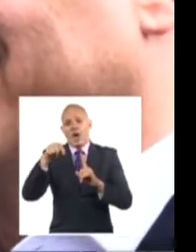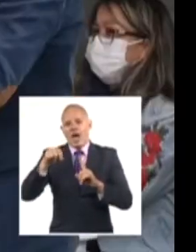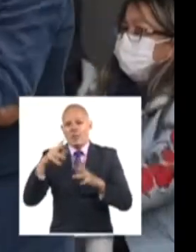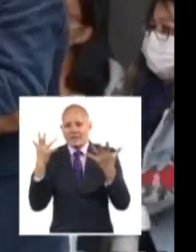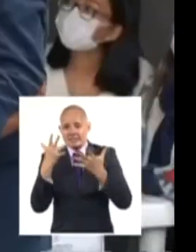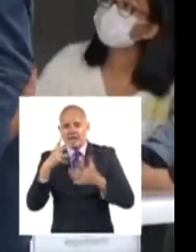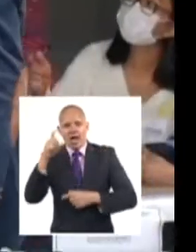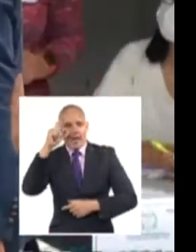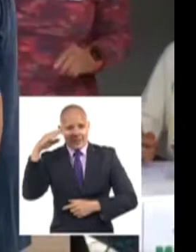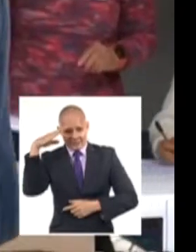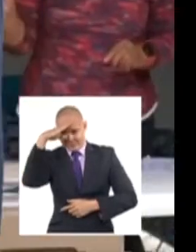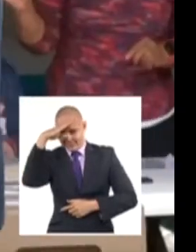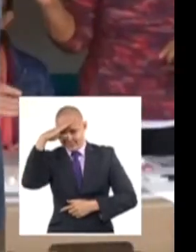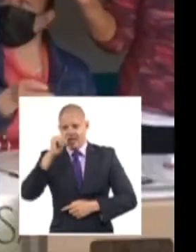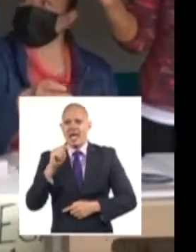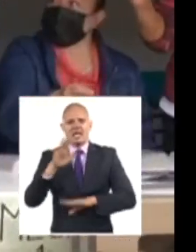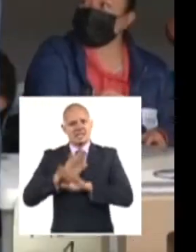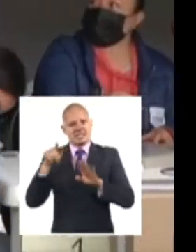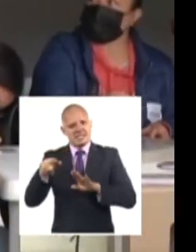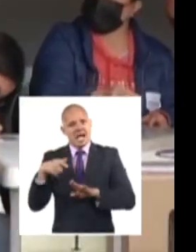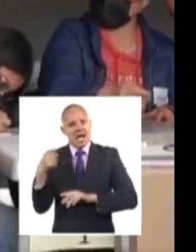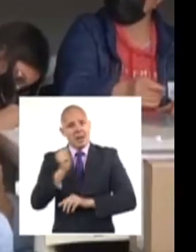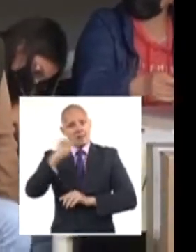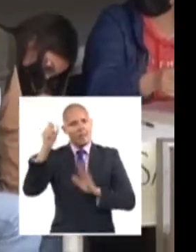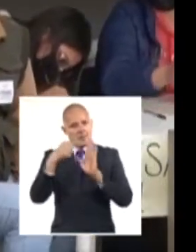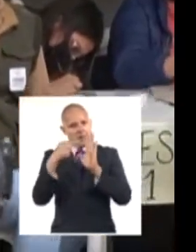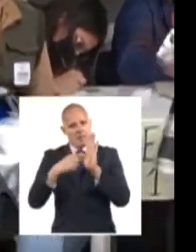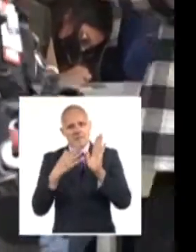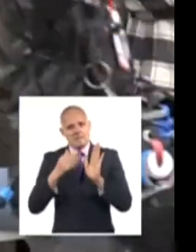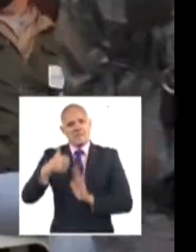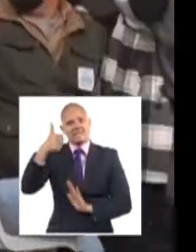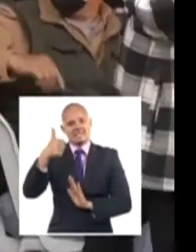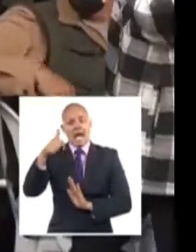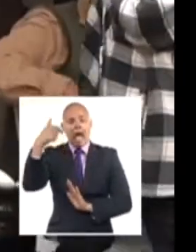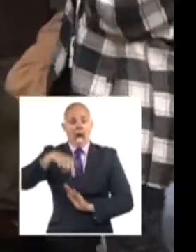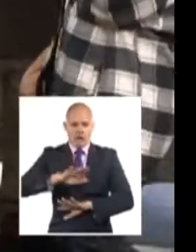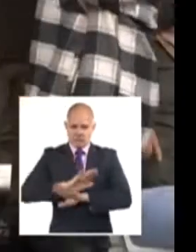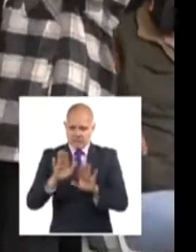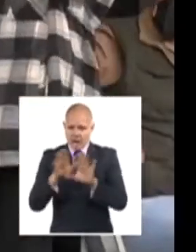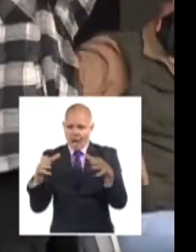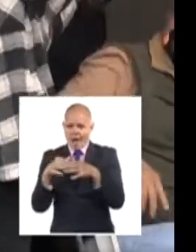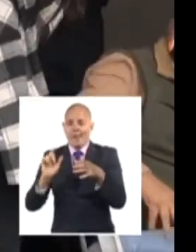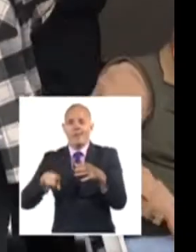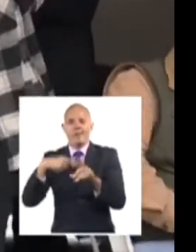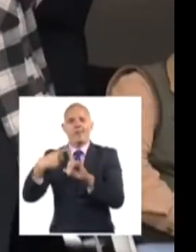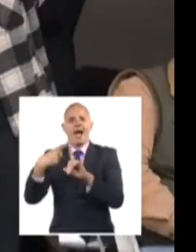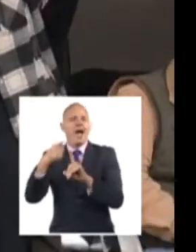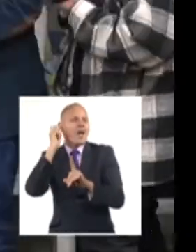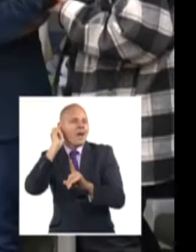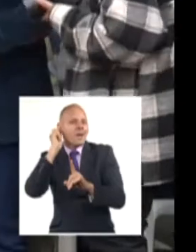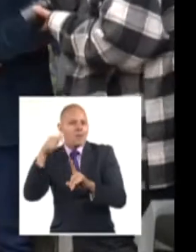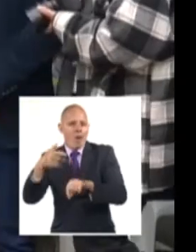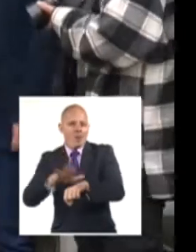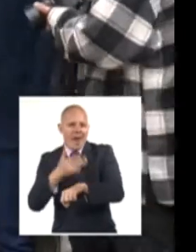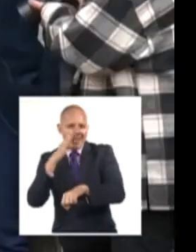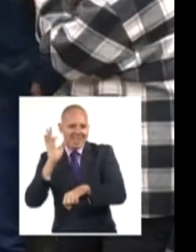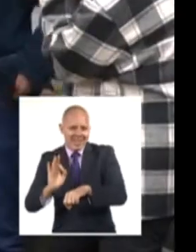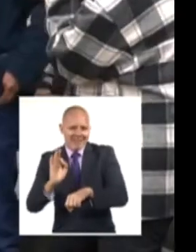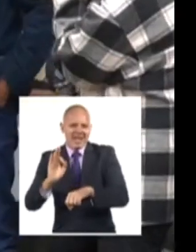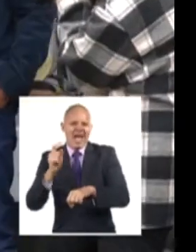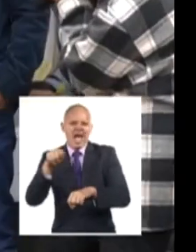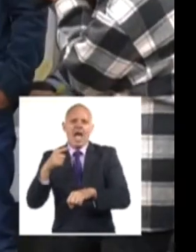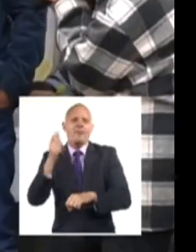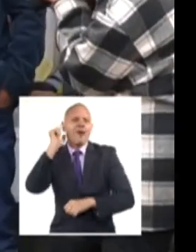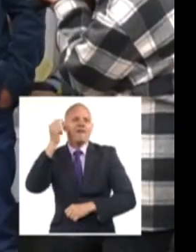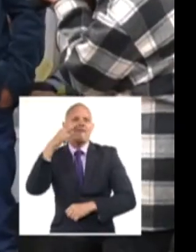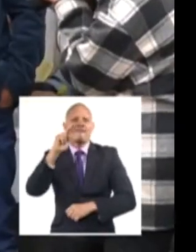el pacto histórico la coalición que encabezan petro y la candidata a la vicepresidencia francia marques había obtenido en marzo el